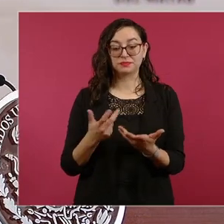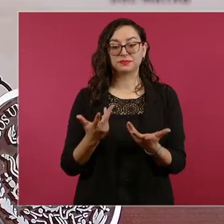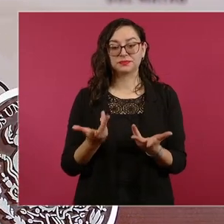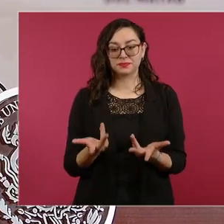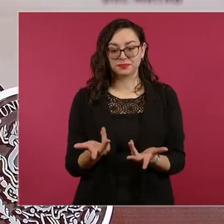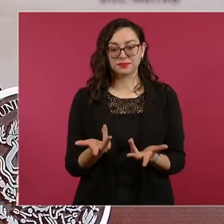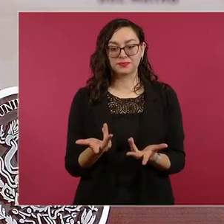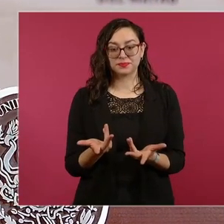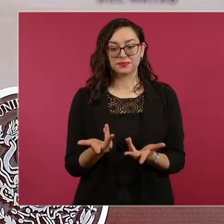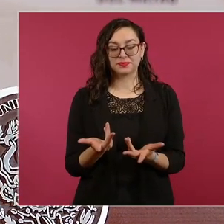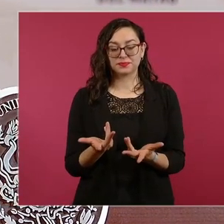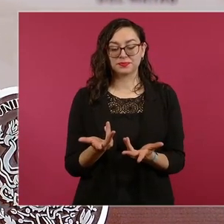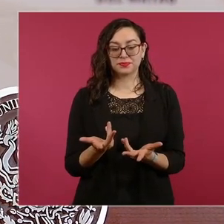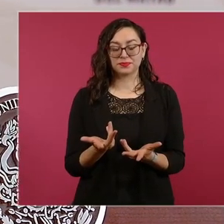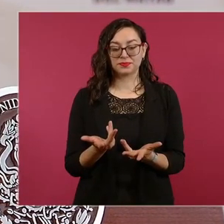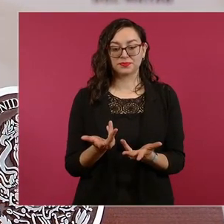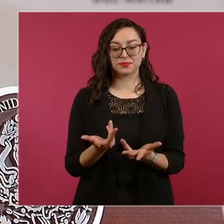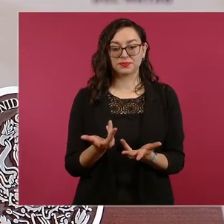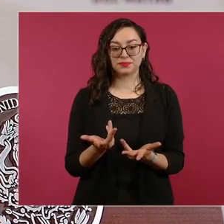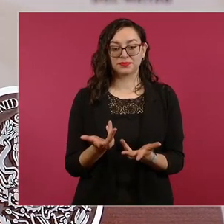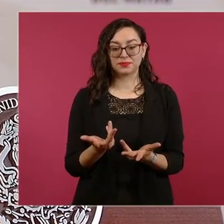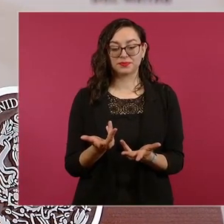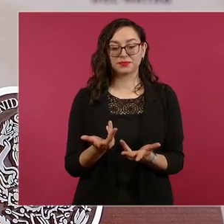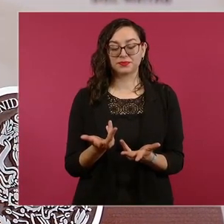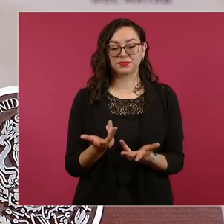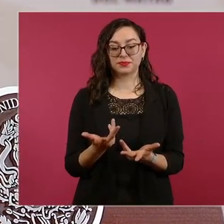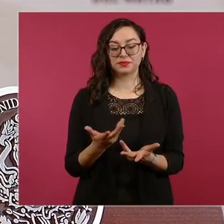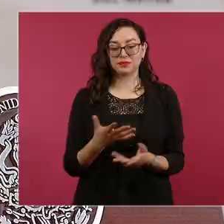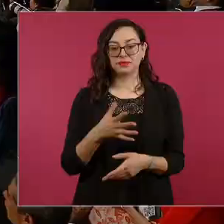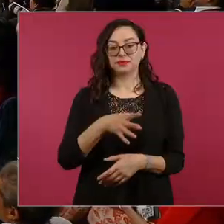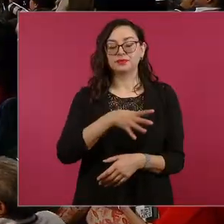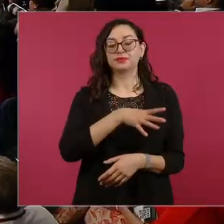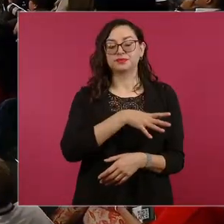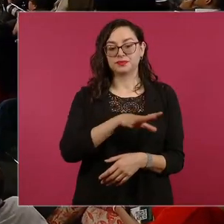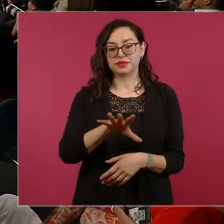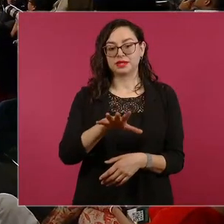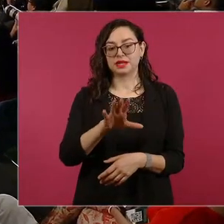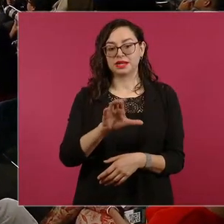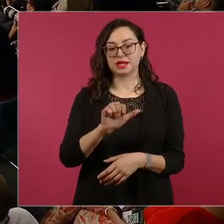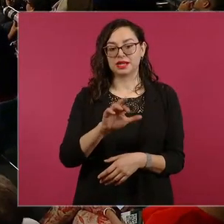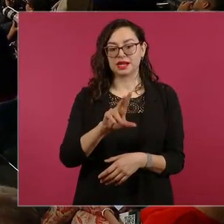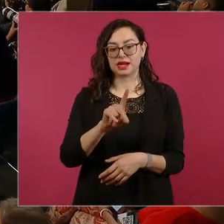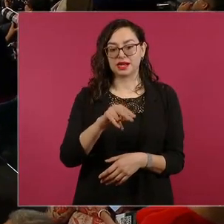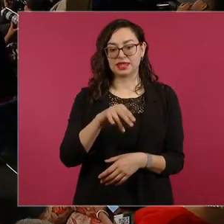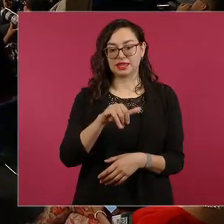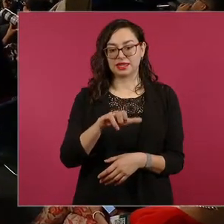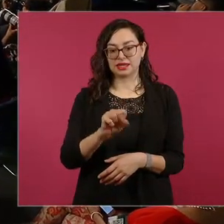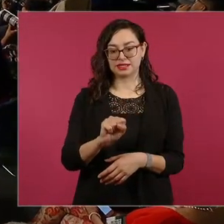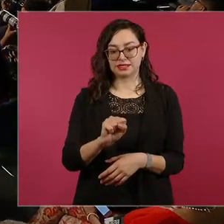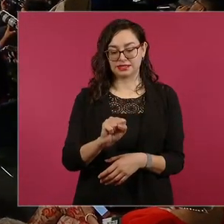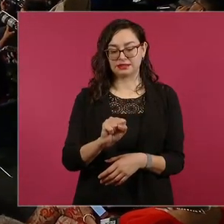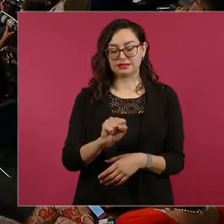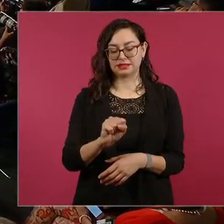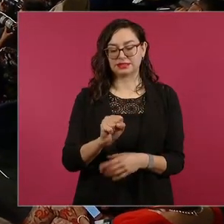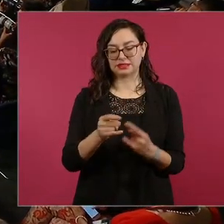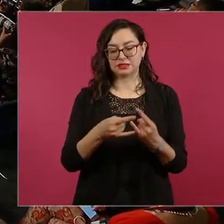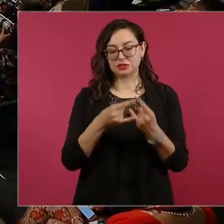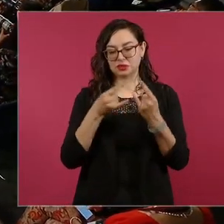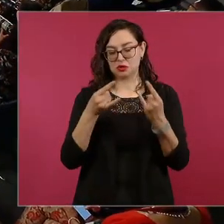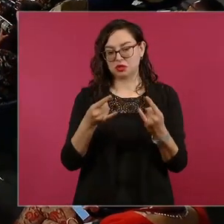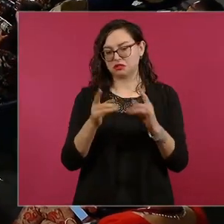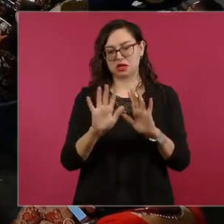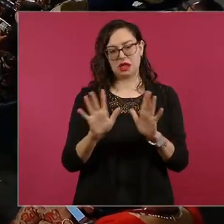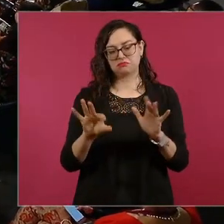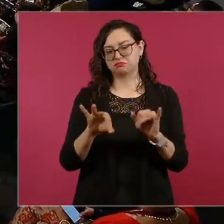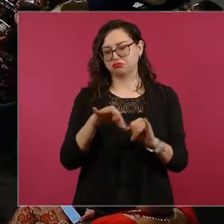al general Cárdenas, con él vamos a concluir.